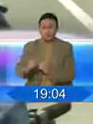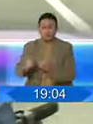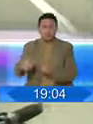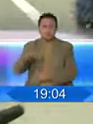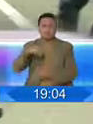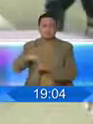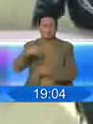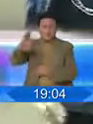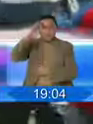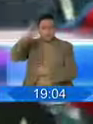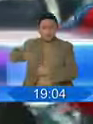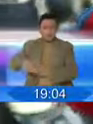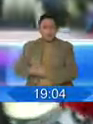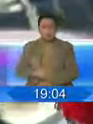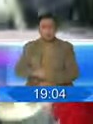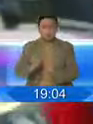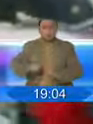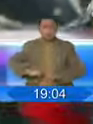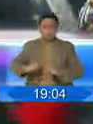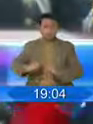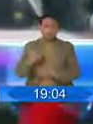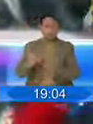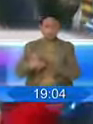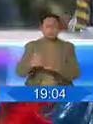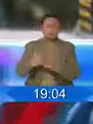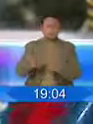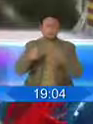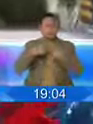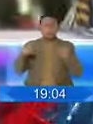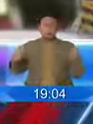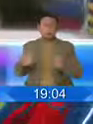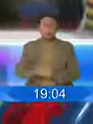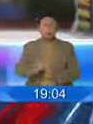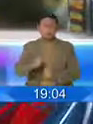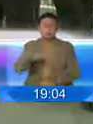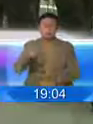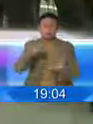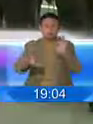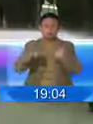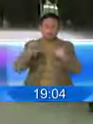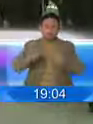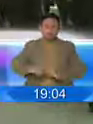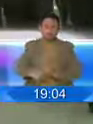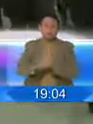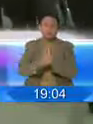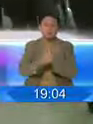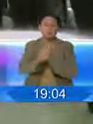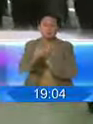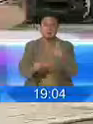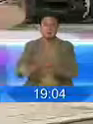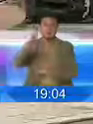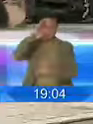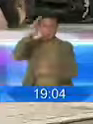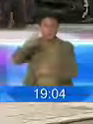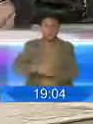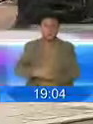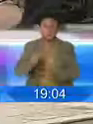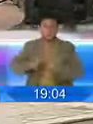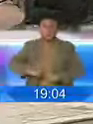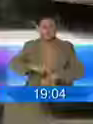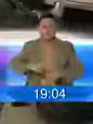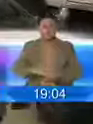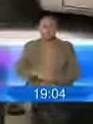del organismo policial, como los mecanismos de convocatoria, selección y capacitación del personal, así como